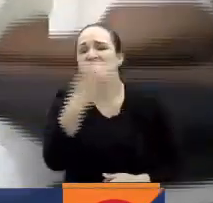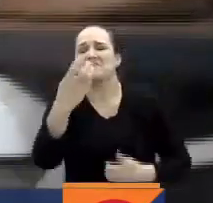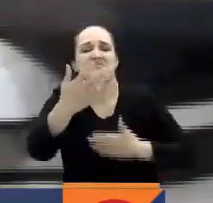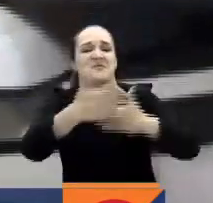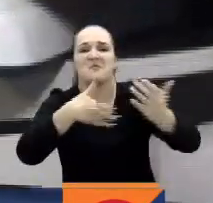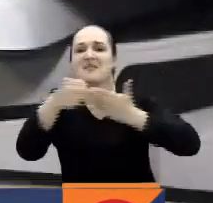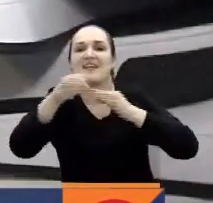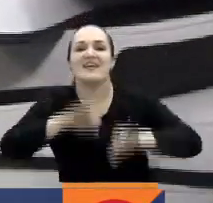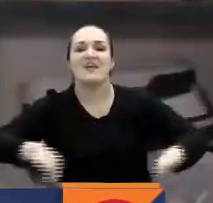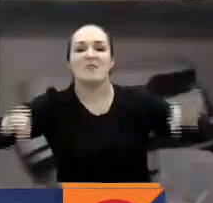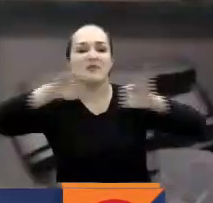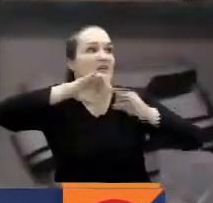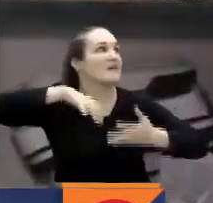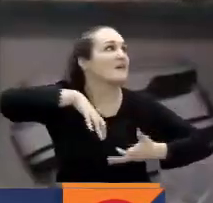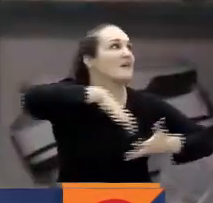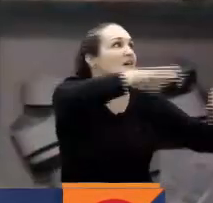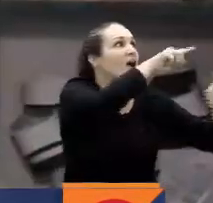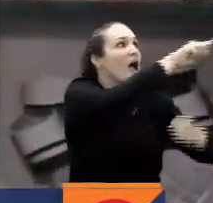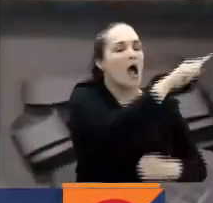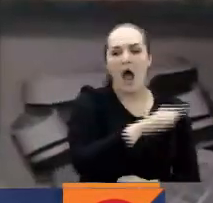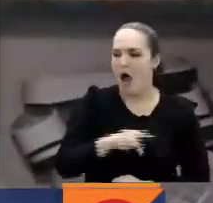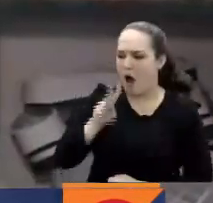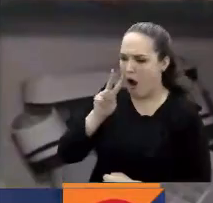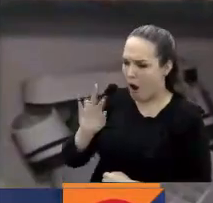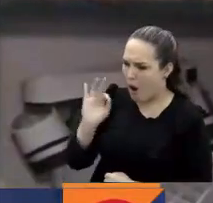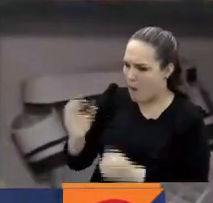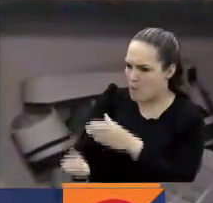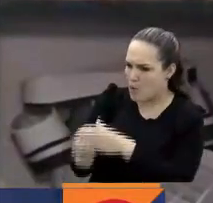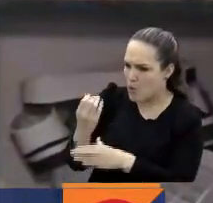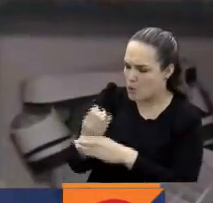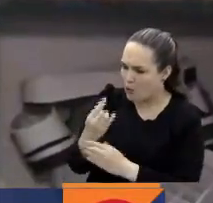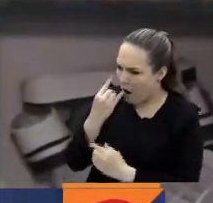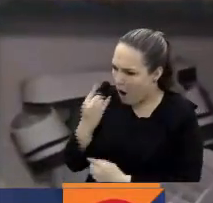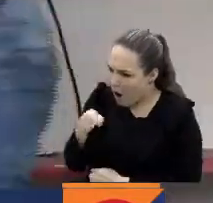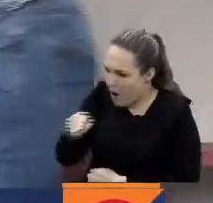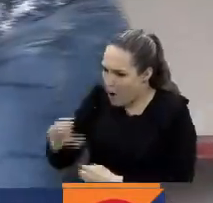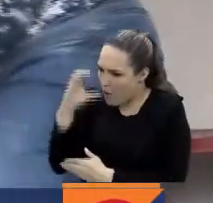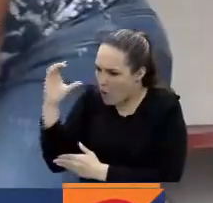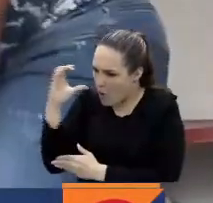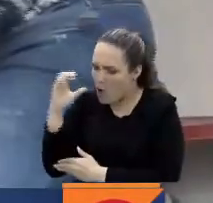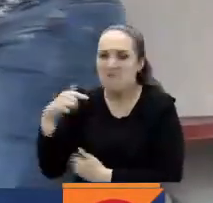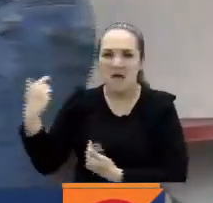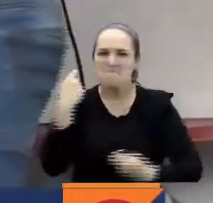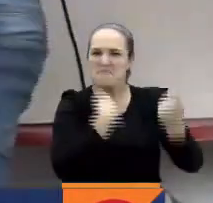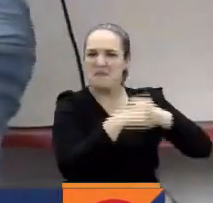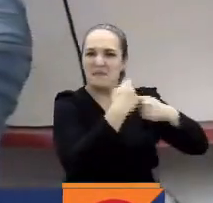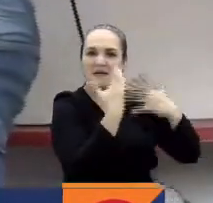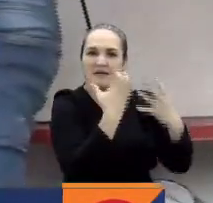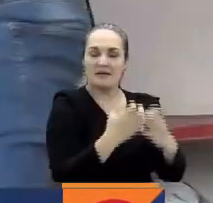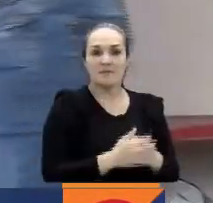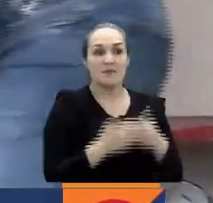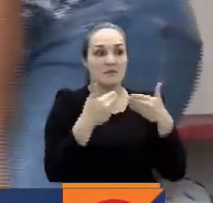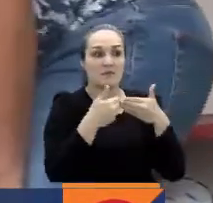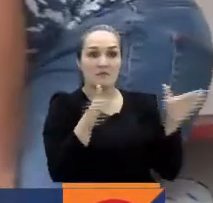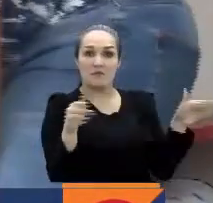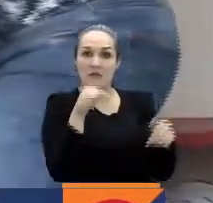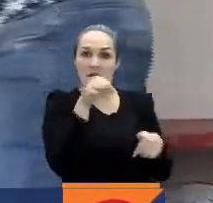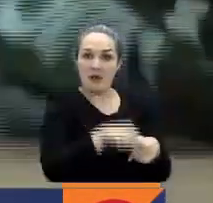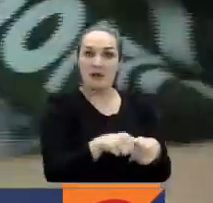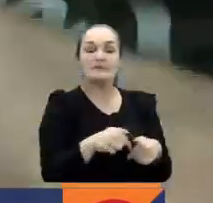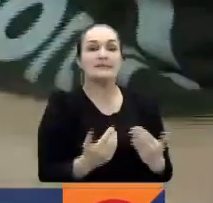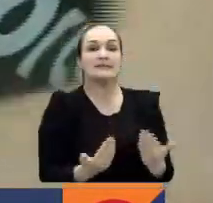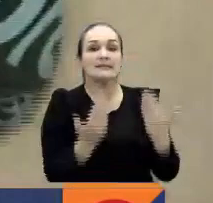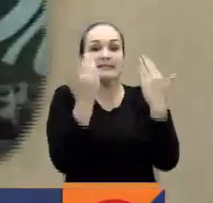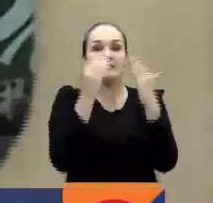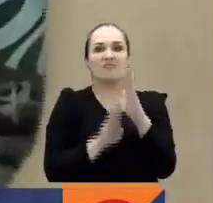que la gente de Venezuela conozca nuestro producto y se enamore del producto colombiano. La reapertura de las fronteras también trae ilusión